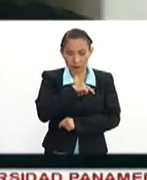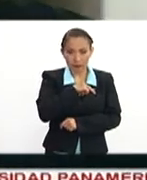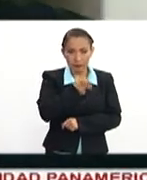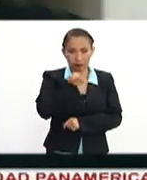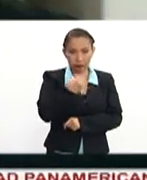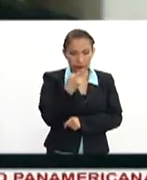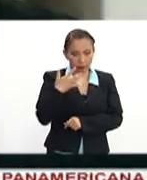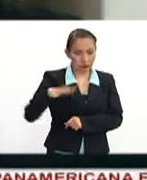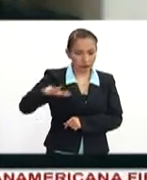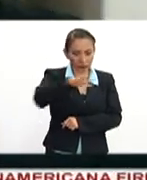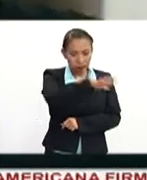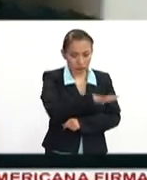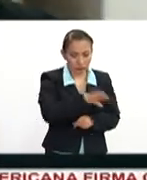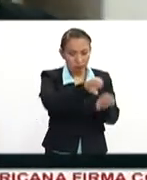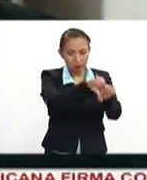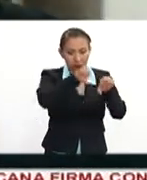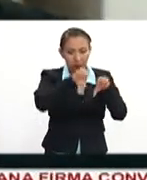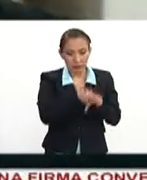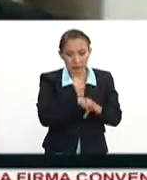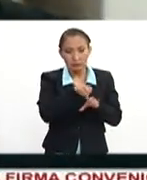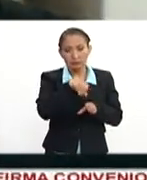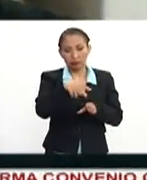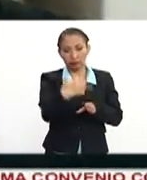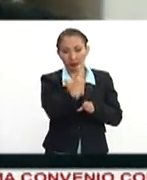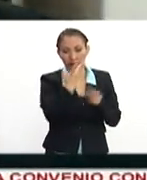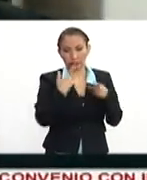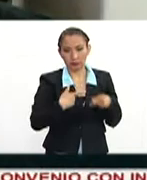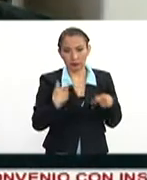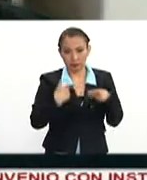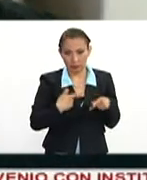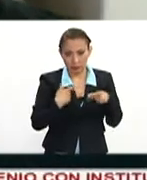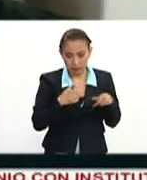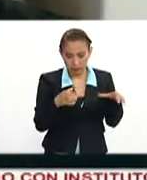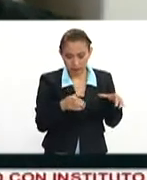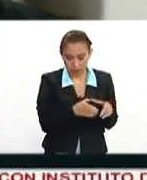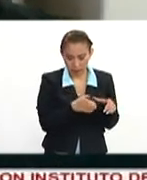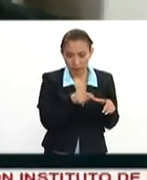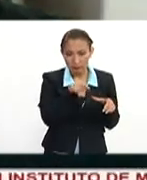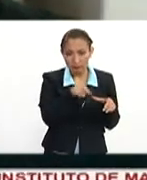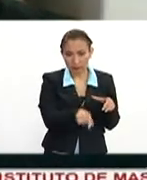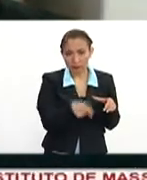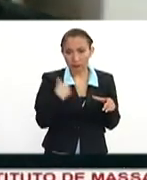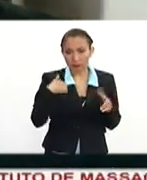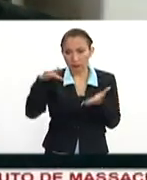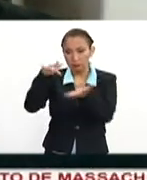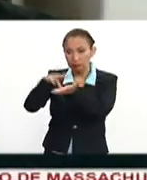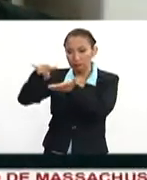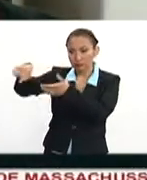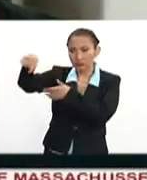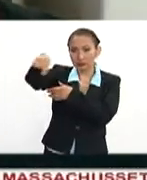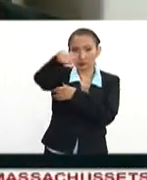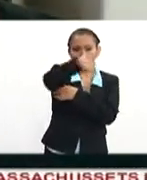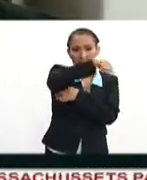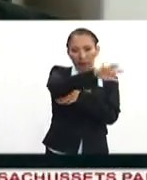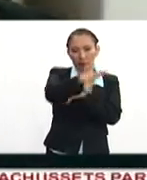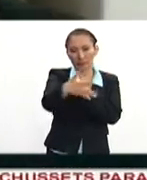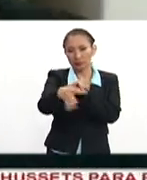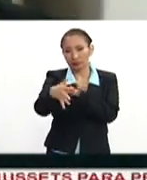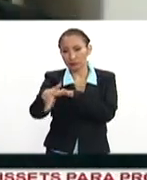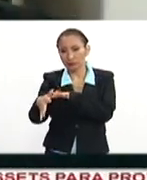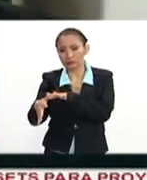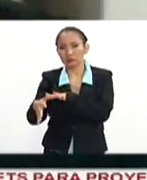nosotros somos un equipo ya de 13 personas y estamos apoyando